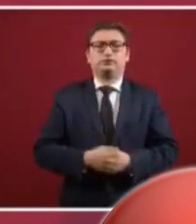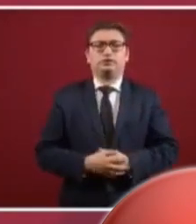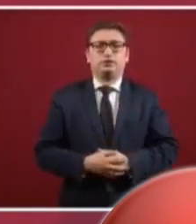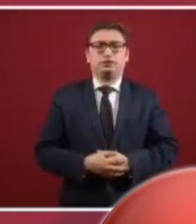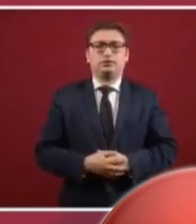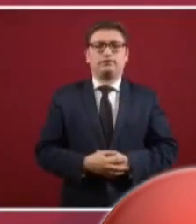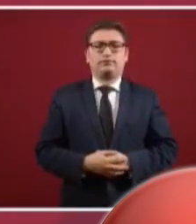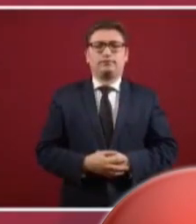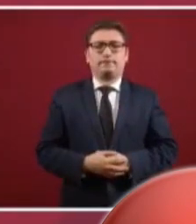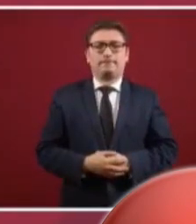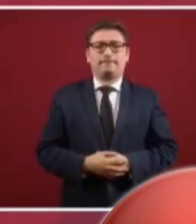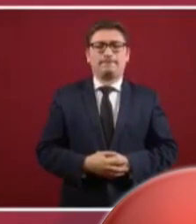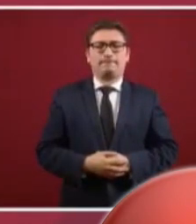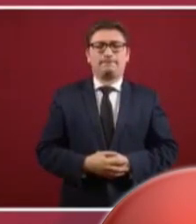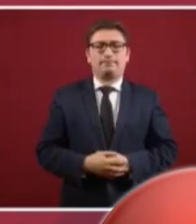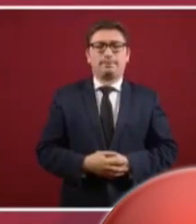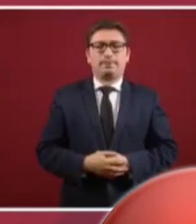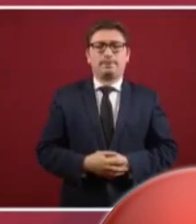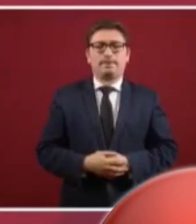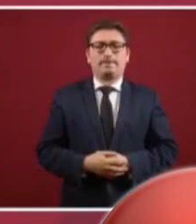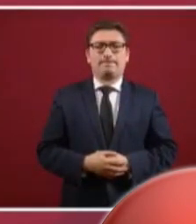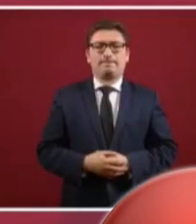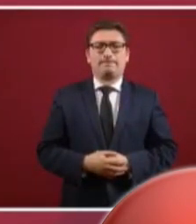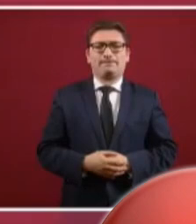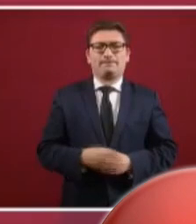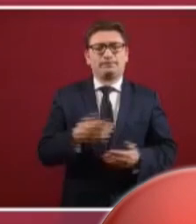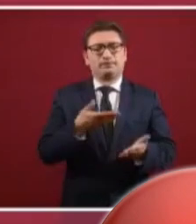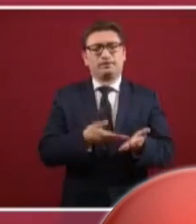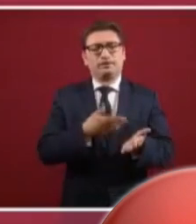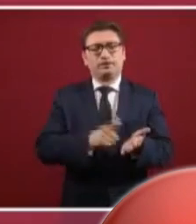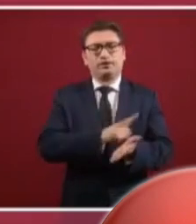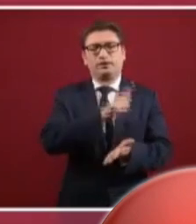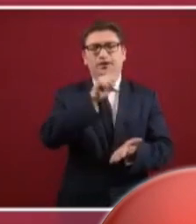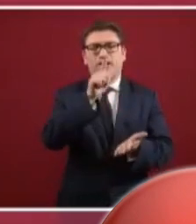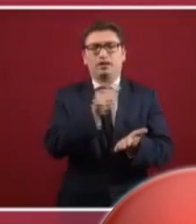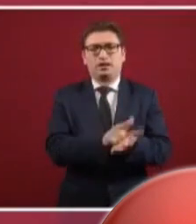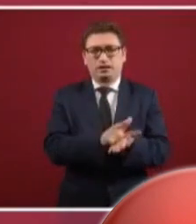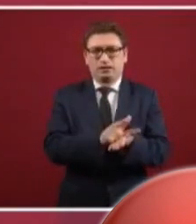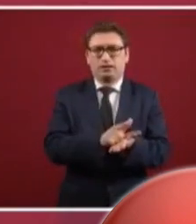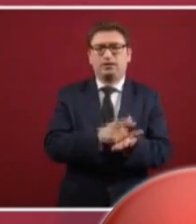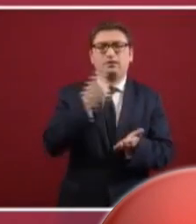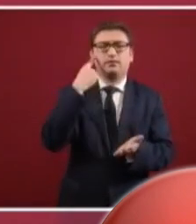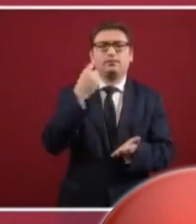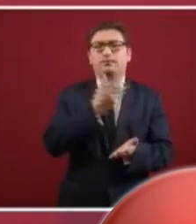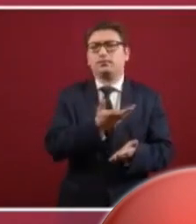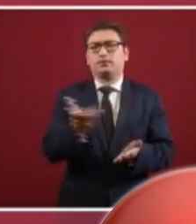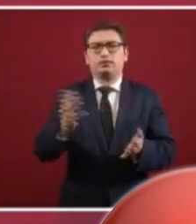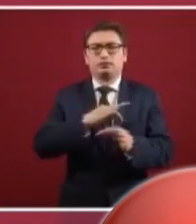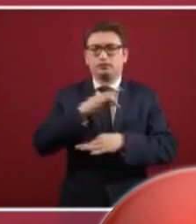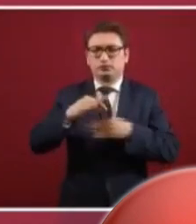la ley para garantizar atención médica y medicamentos gratuitos,